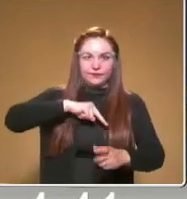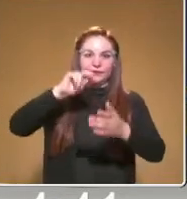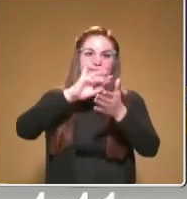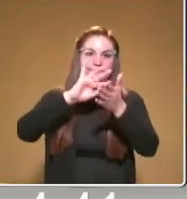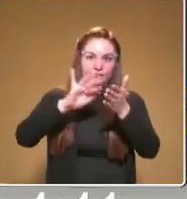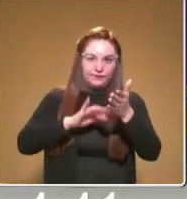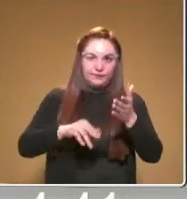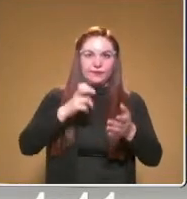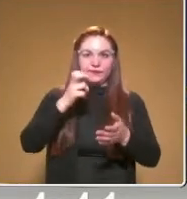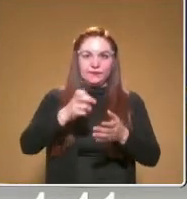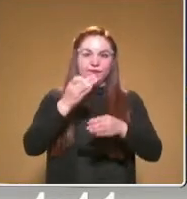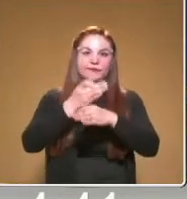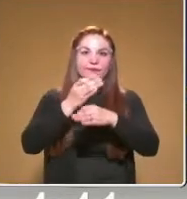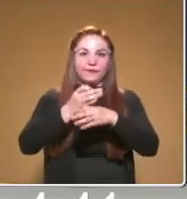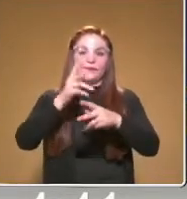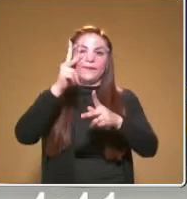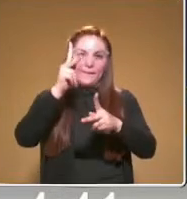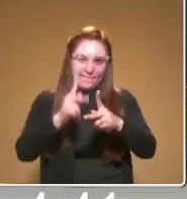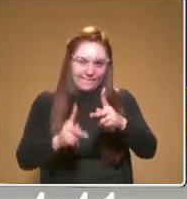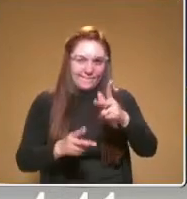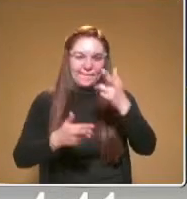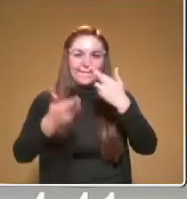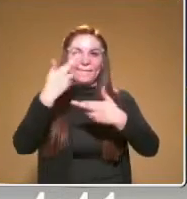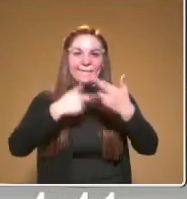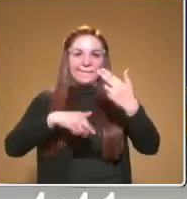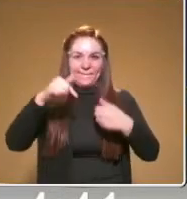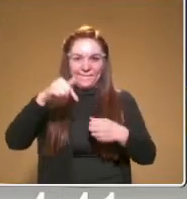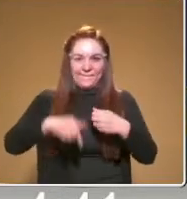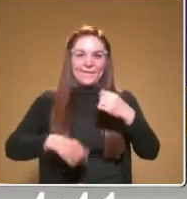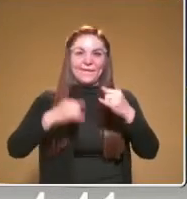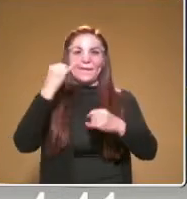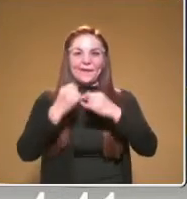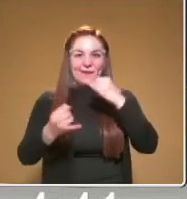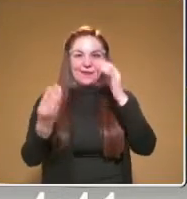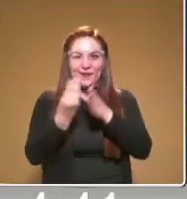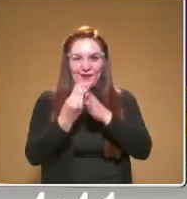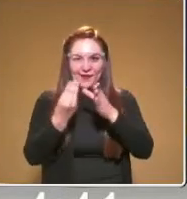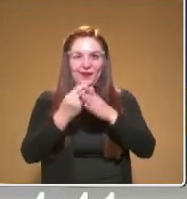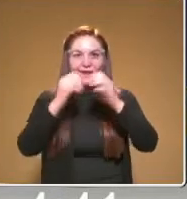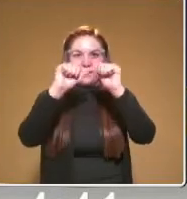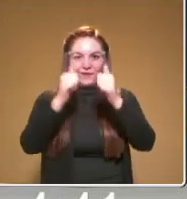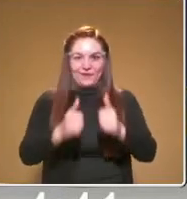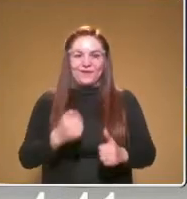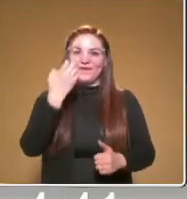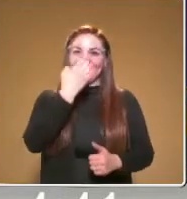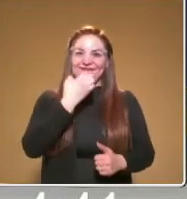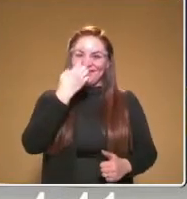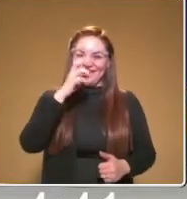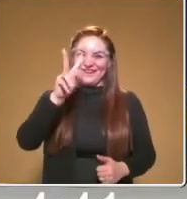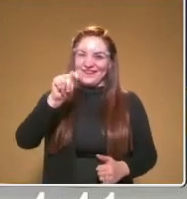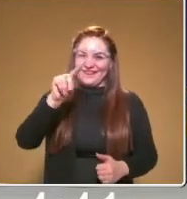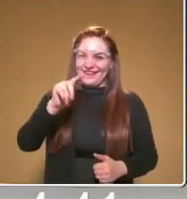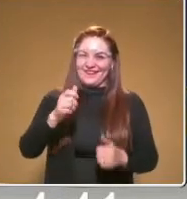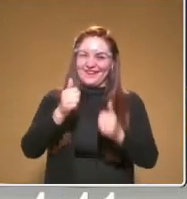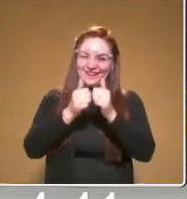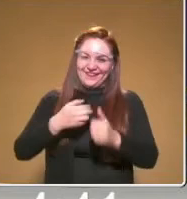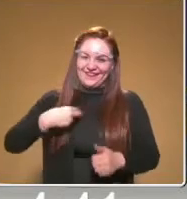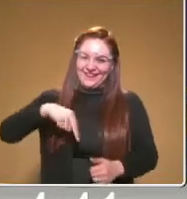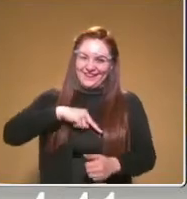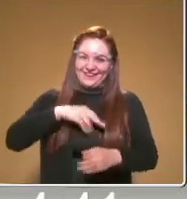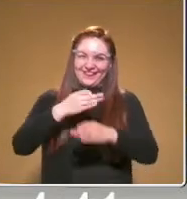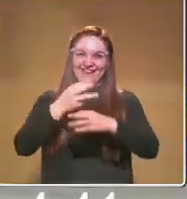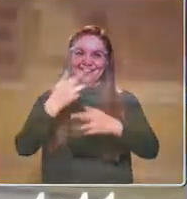maestra, de ir un corte y regresar a nuestra última clase de artes en Escuela TV. Quédense con nosotros y regresamos en un